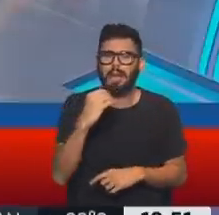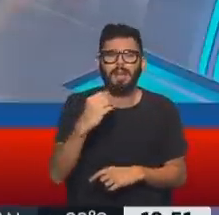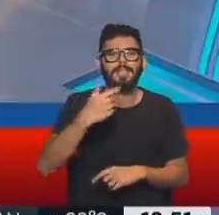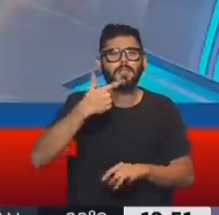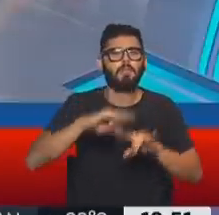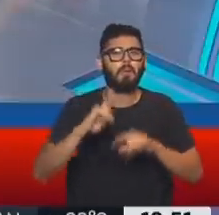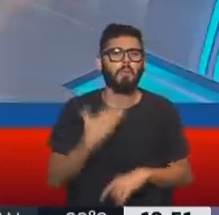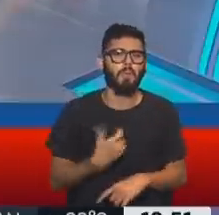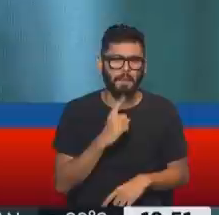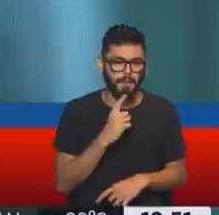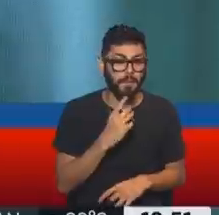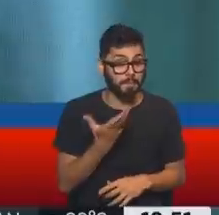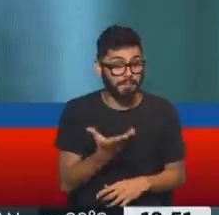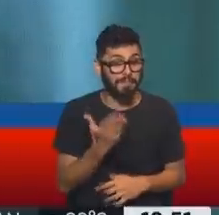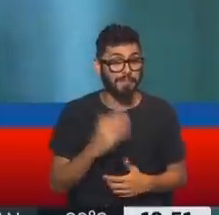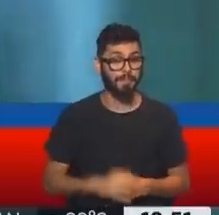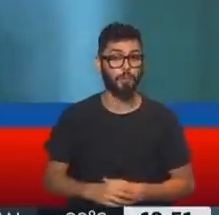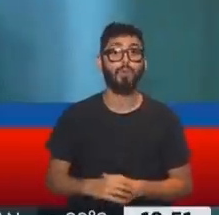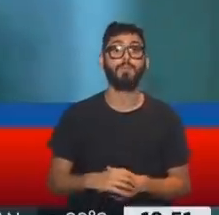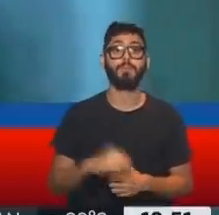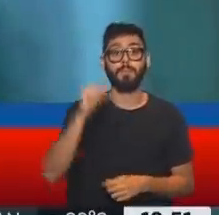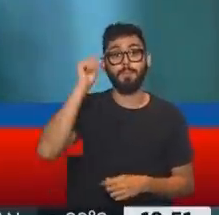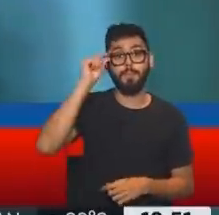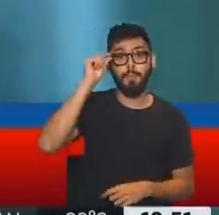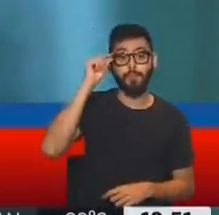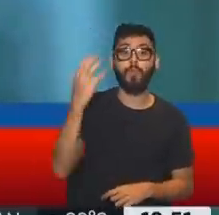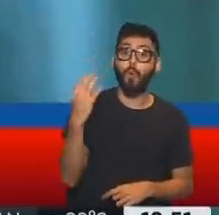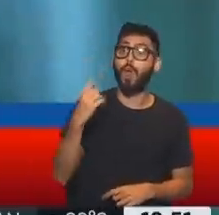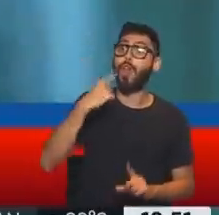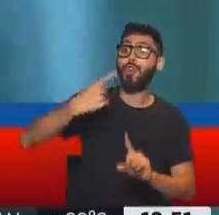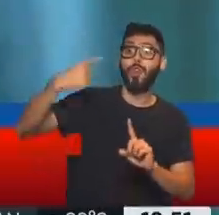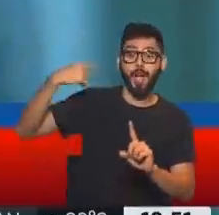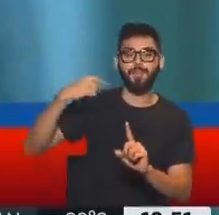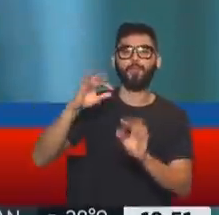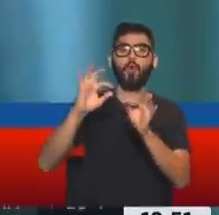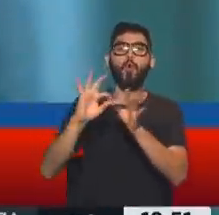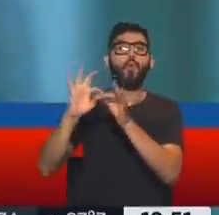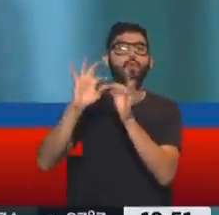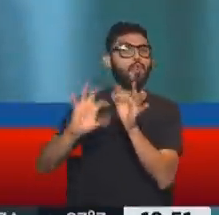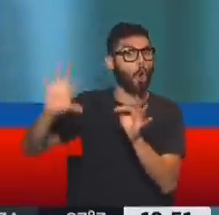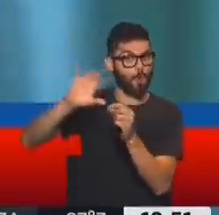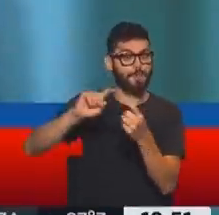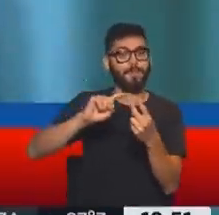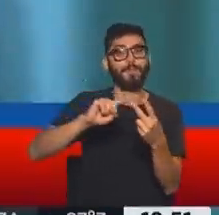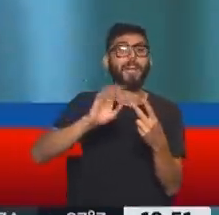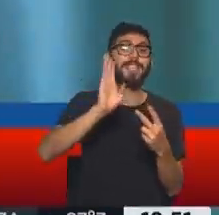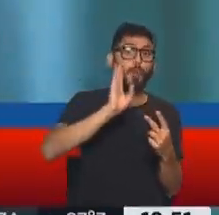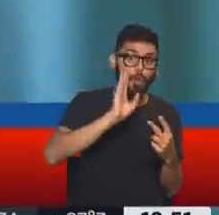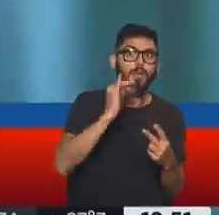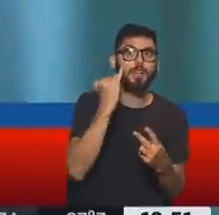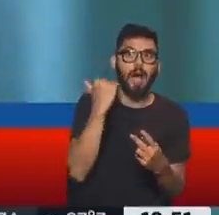del que tanto se habla bueno a ver durante los últimos días ya tanto la unión europea como estados unidos venía imponiendo sanciones